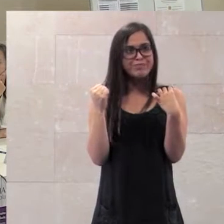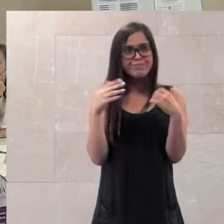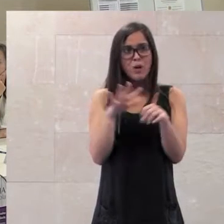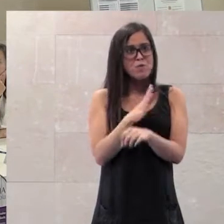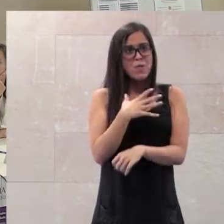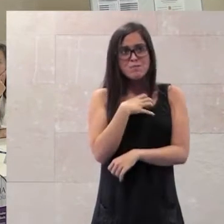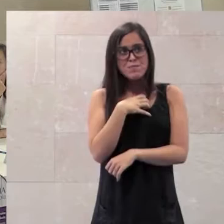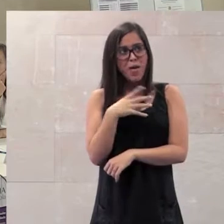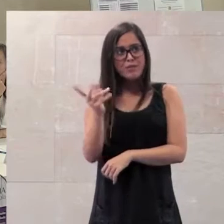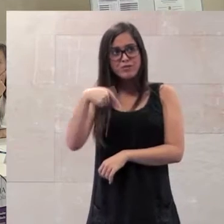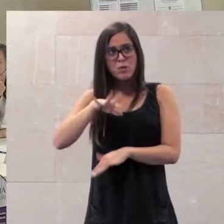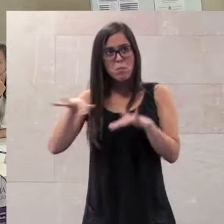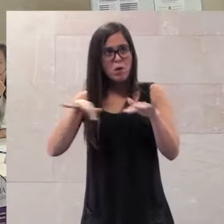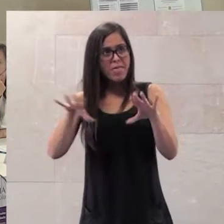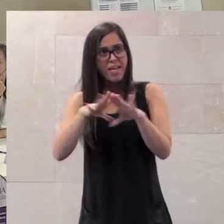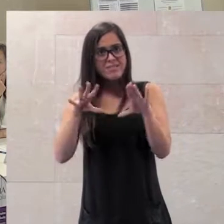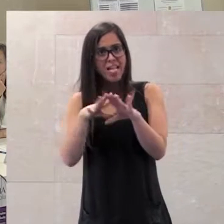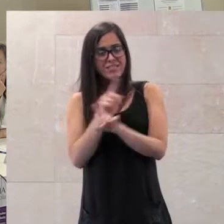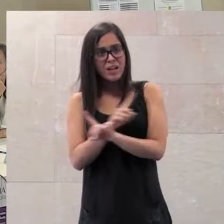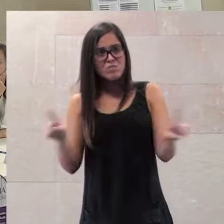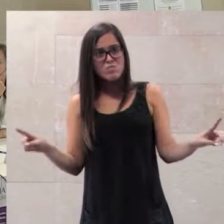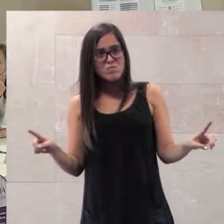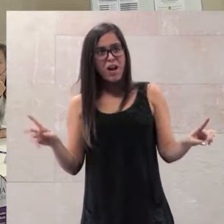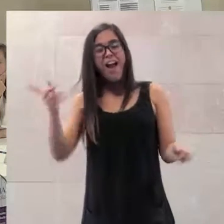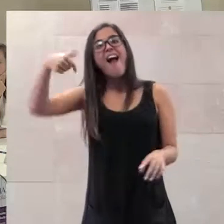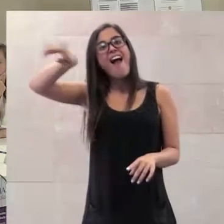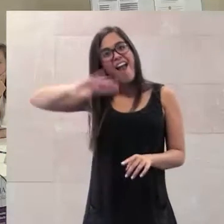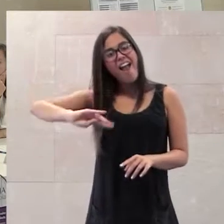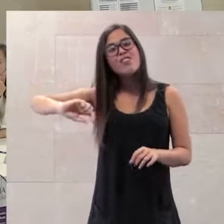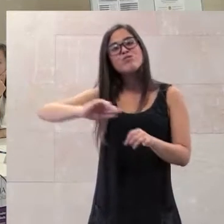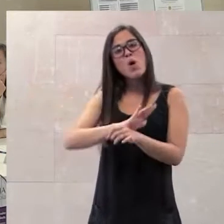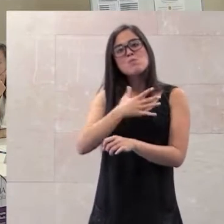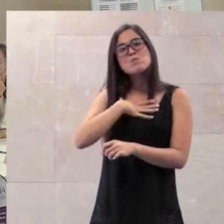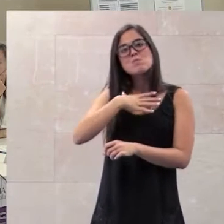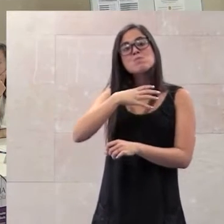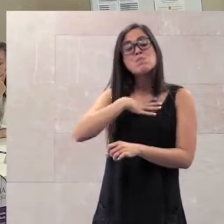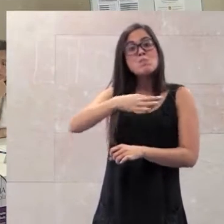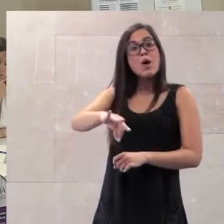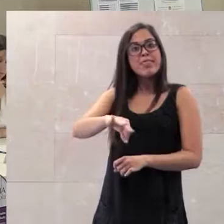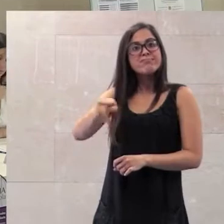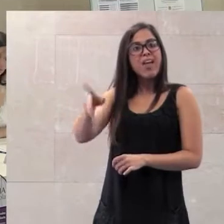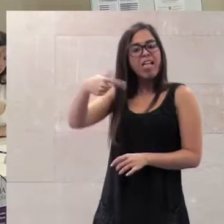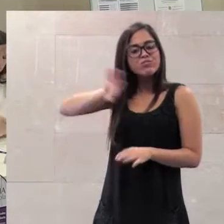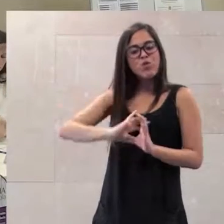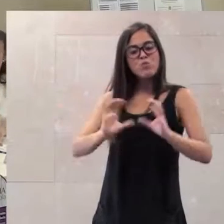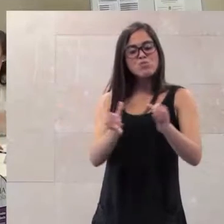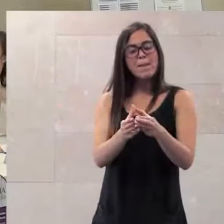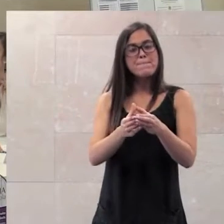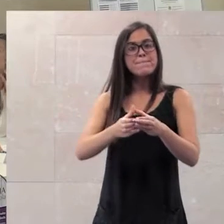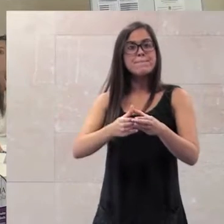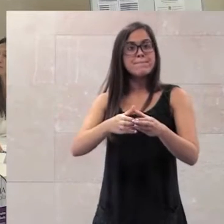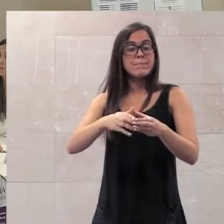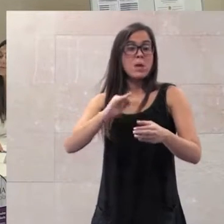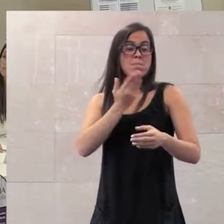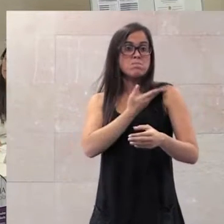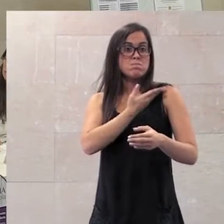desde los movimientos feministas y de mujeres, que es con el tema de las mujeres víctimas de violencia de género. Es decir, sí, tenemos una casa preciosa, enorme,